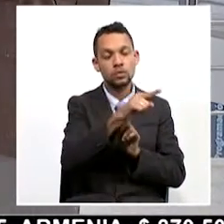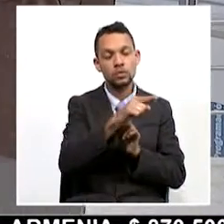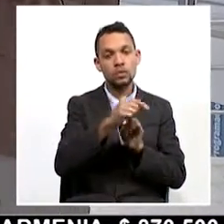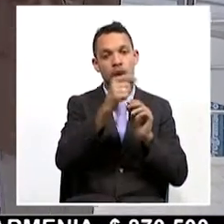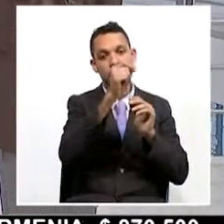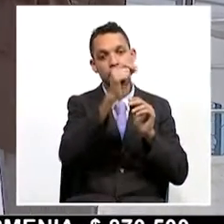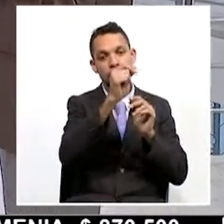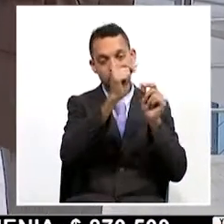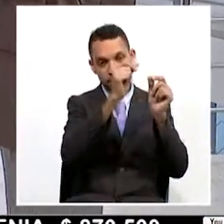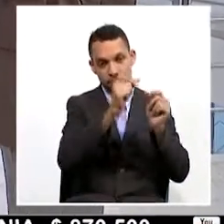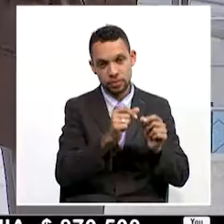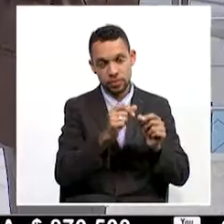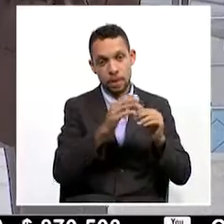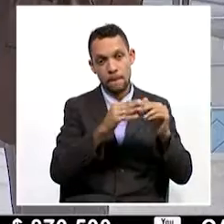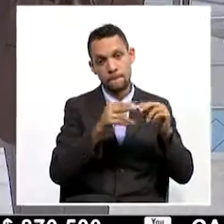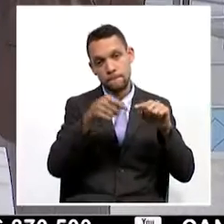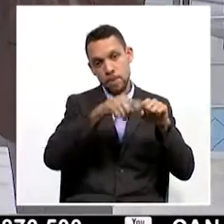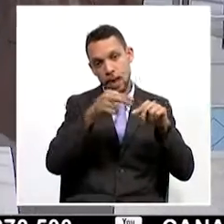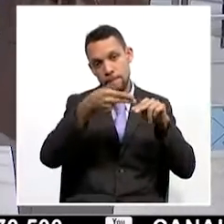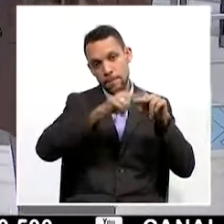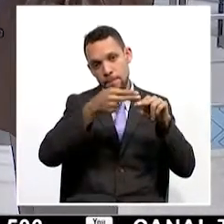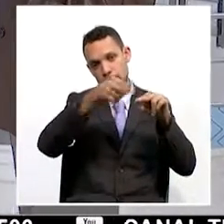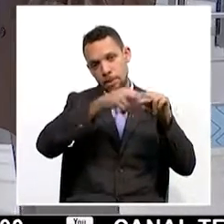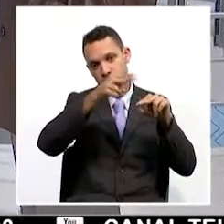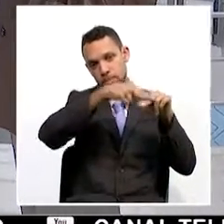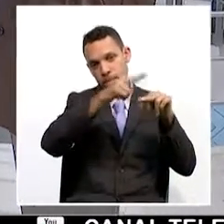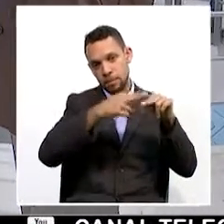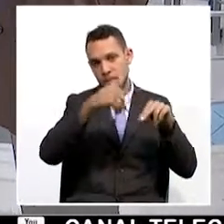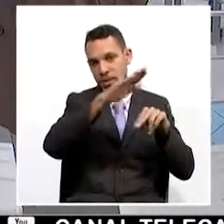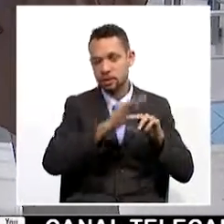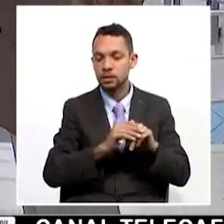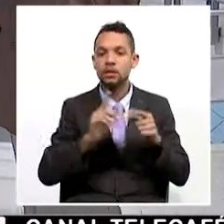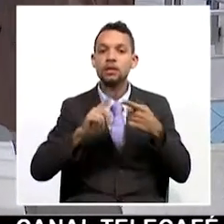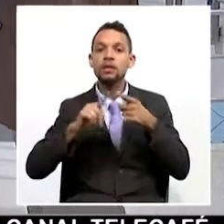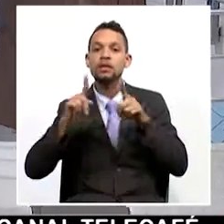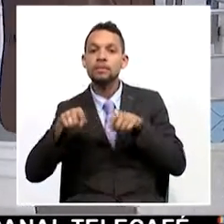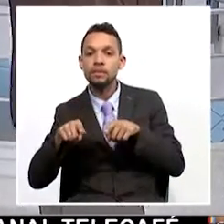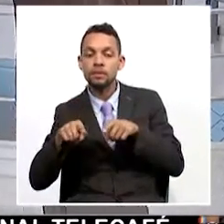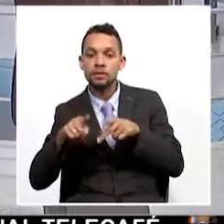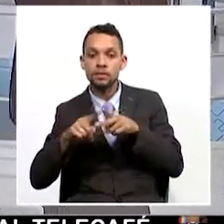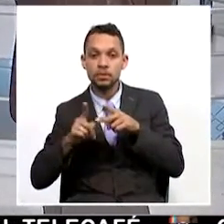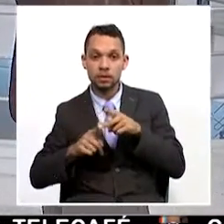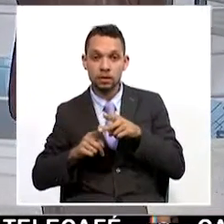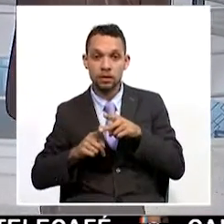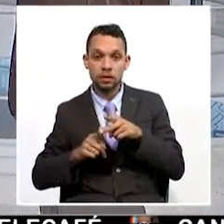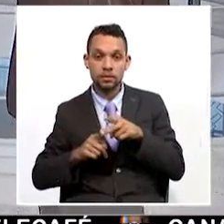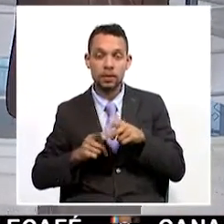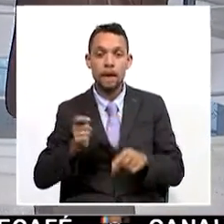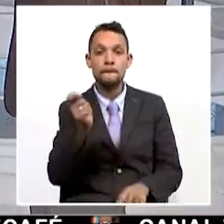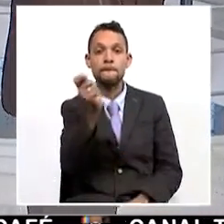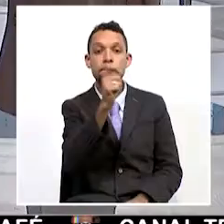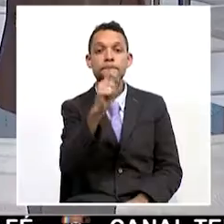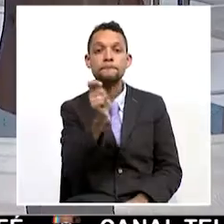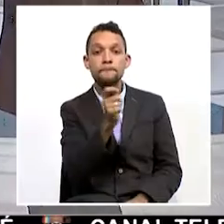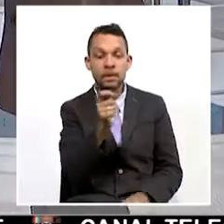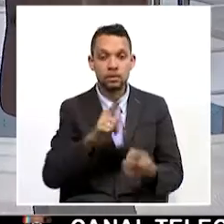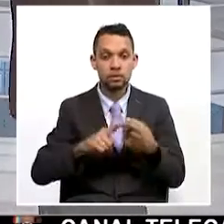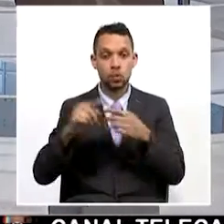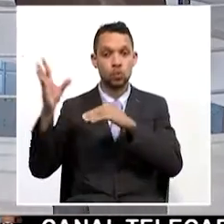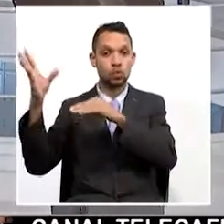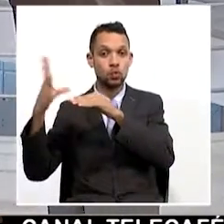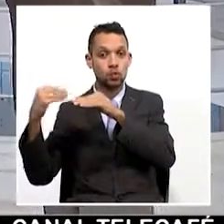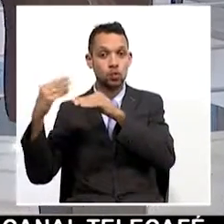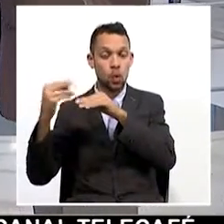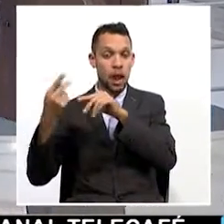llegue a nuestra región sea mayor, por un lado. Uh-huh. Y segundo, la desvalorización del peso frente al dólar, o sea que estamos dando